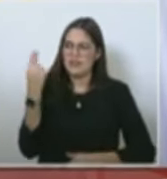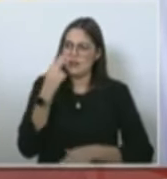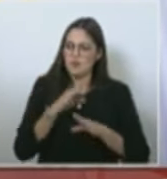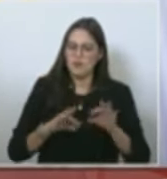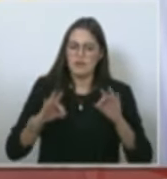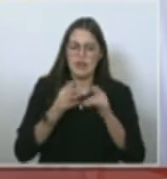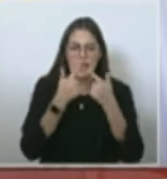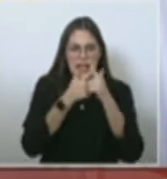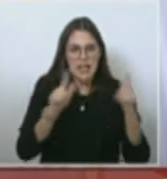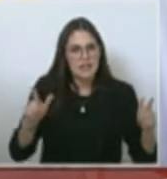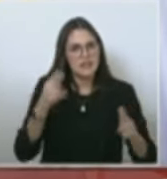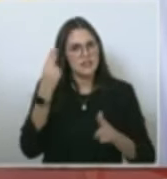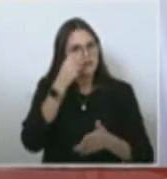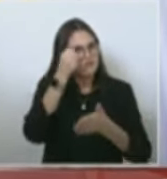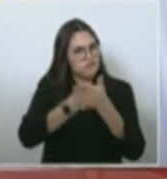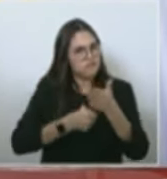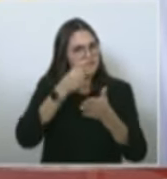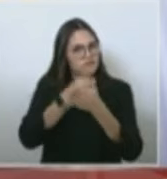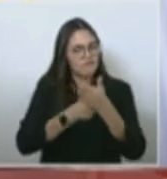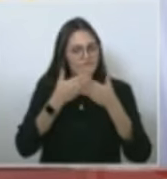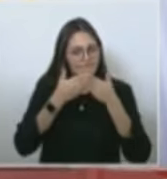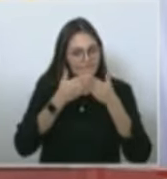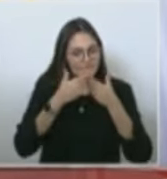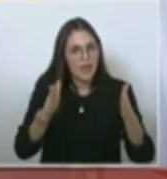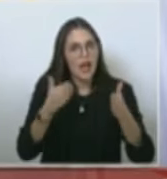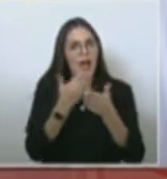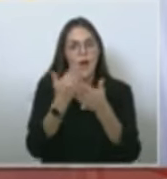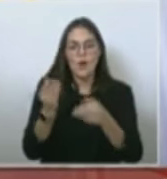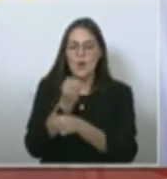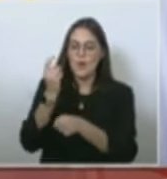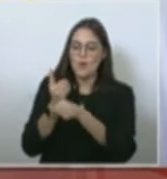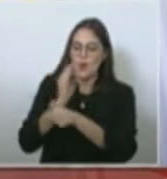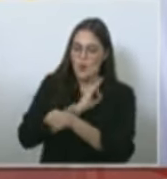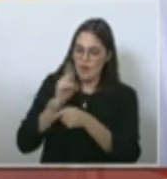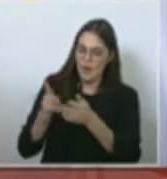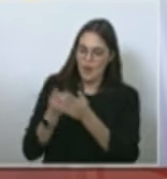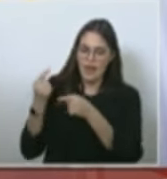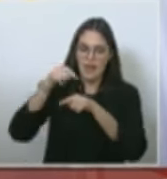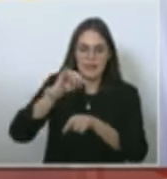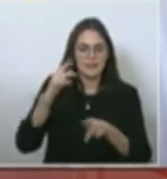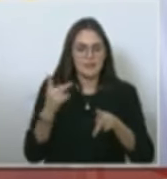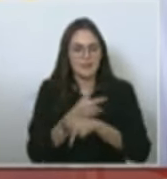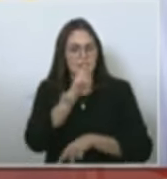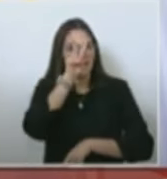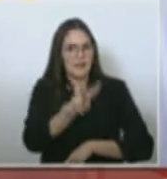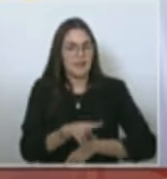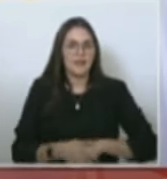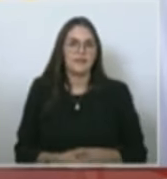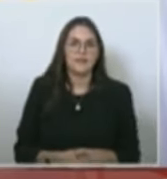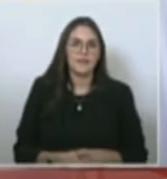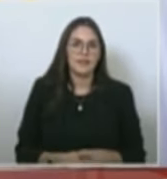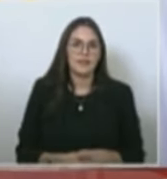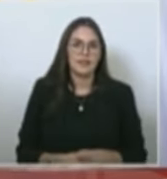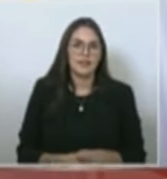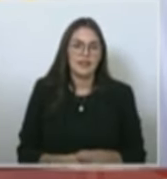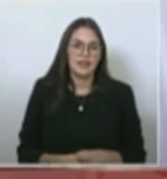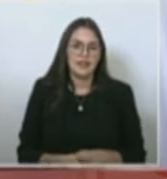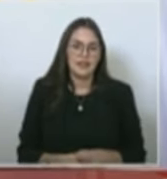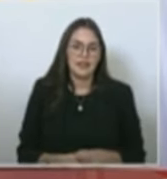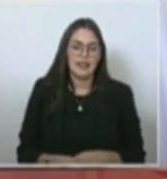un verdadero cambio que ahora estamos haciendo realidad. A medio siglo de la fundación